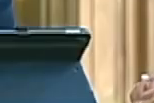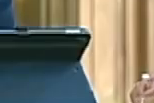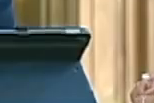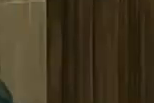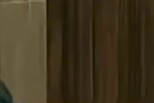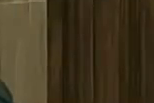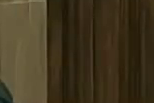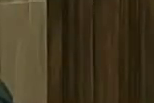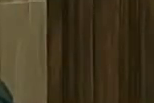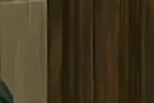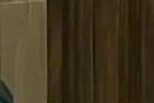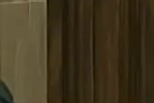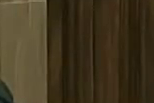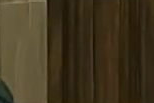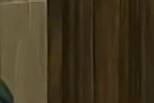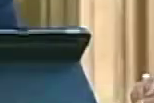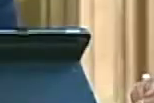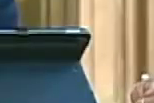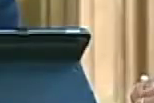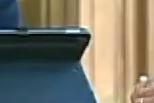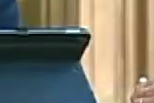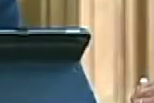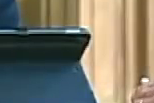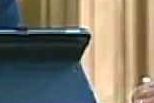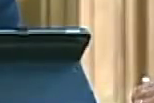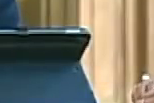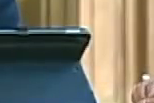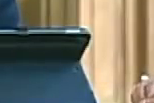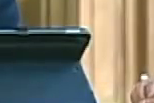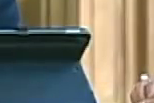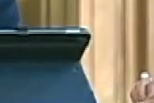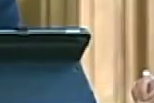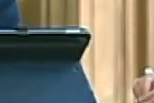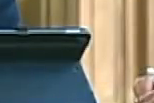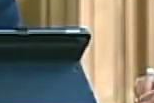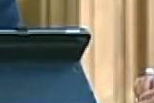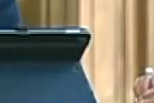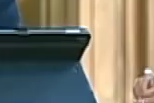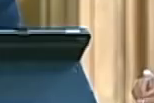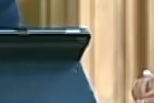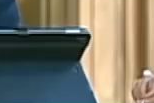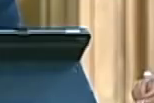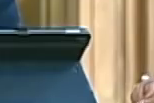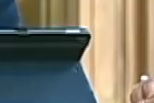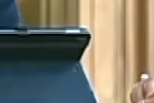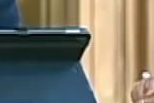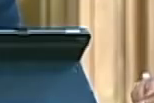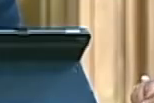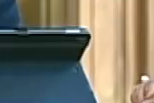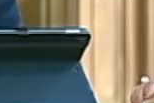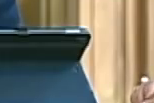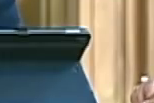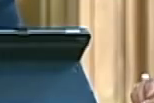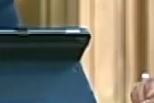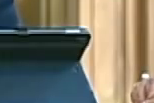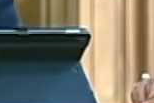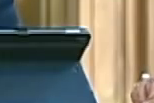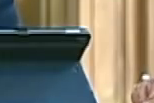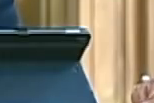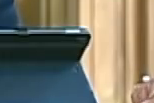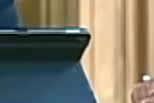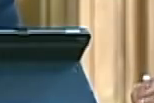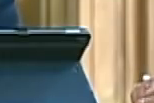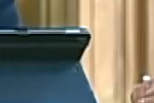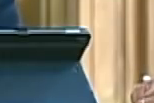información a la comisión presidencial del coronavirus sobre toda la acción de los jefes de